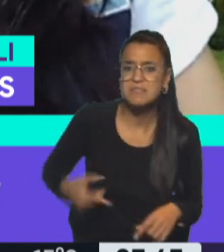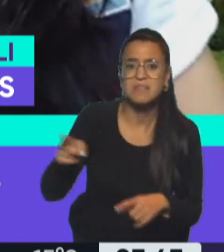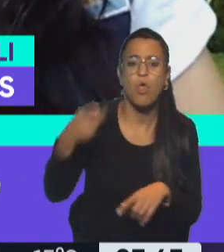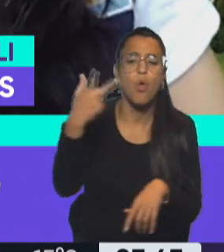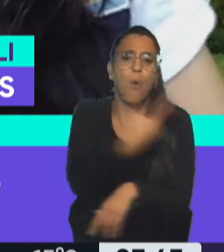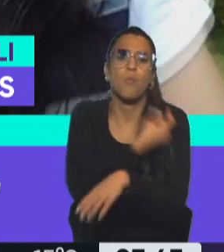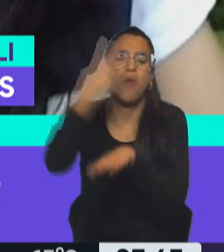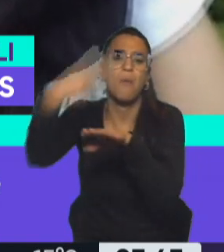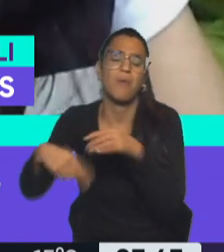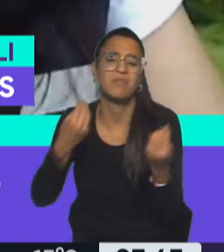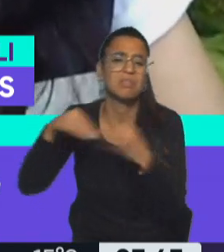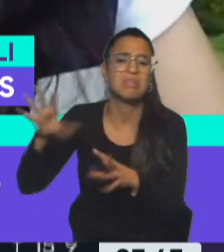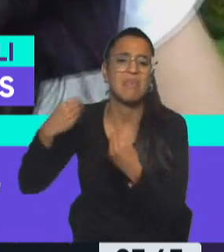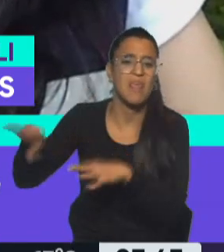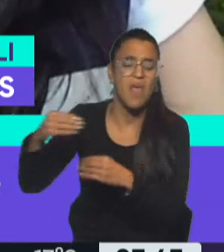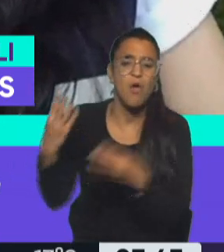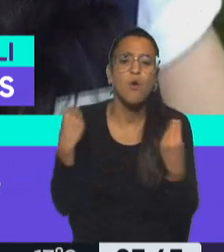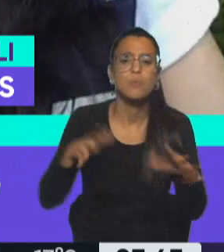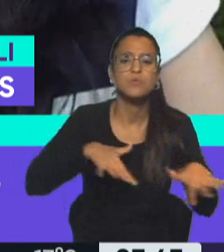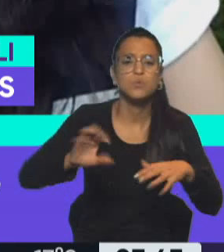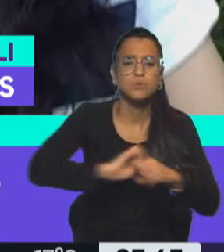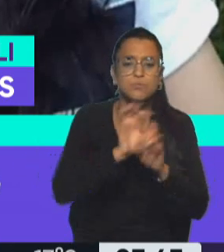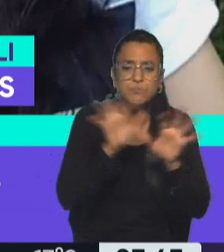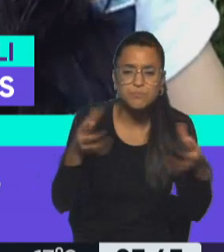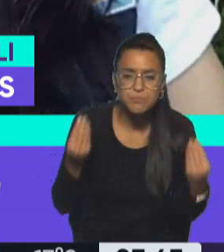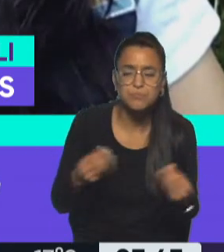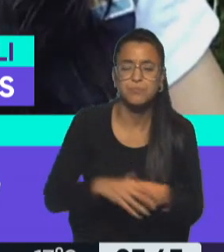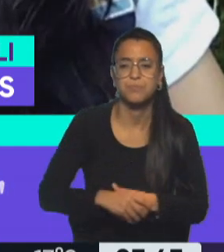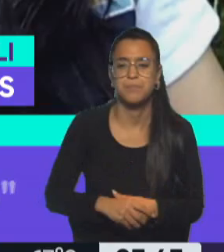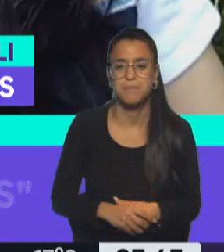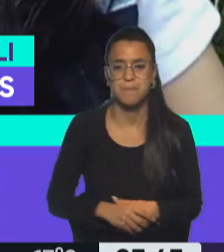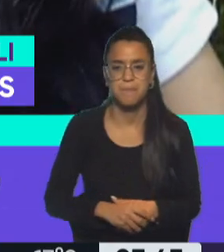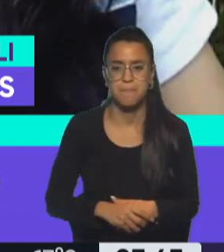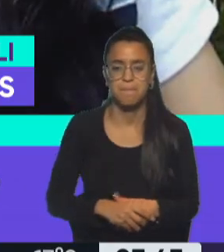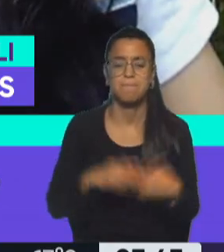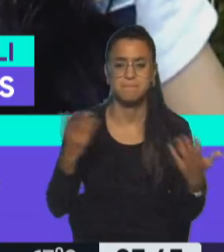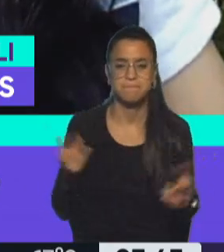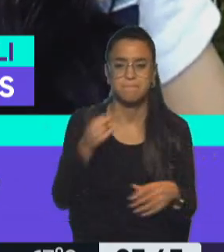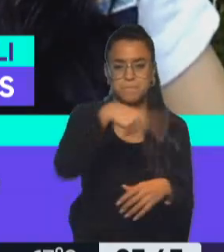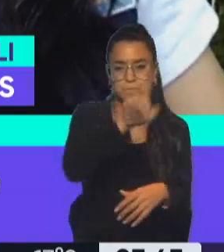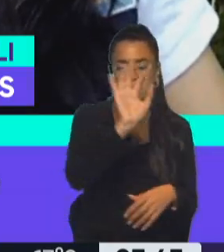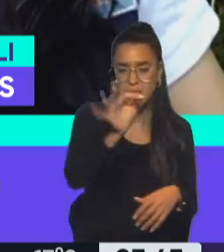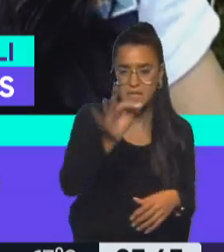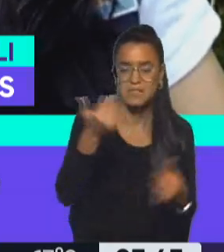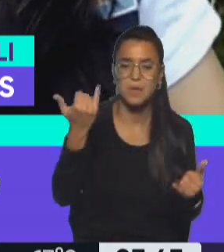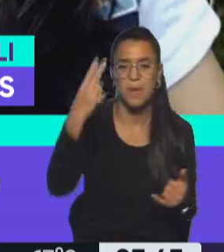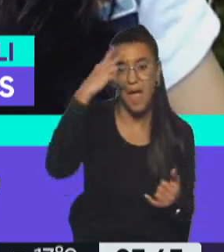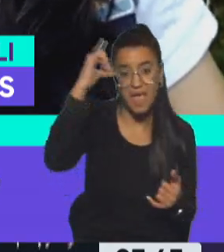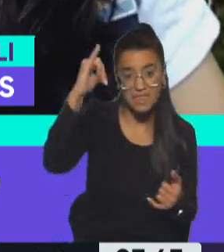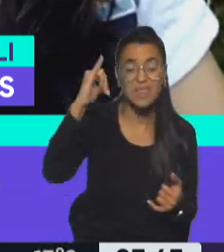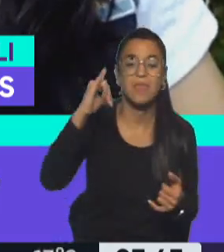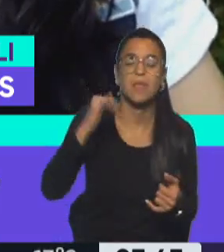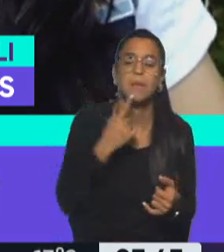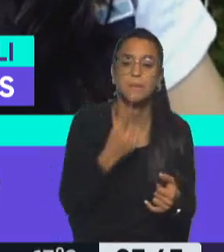vencen y son desechadas. ¿Cuál es la situación por la pandemia puntualmente? Bueno, como ustedes saben, Haití